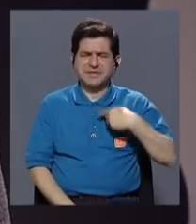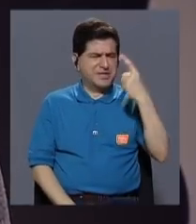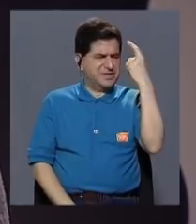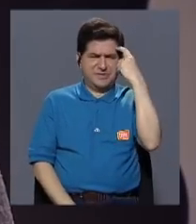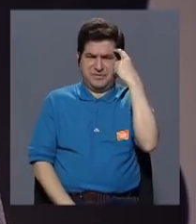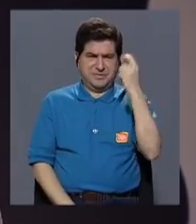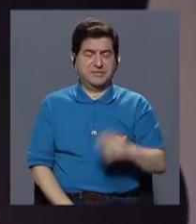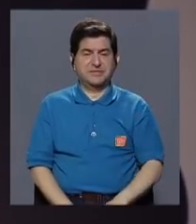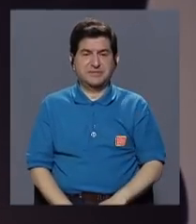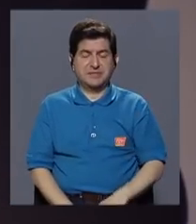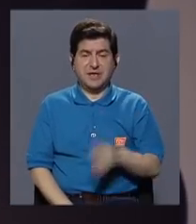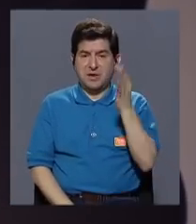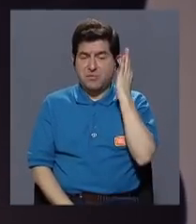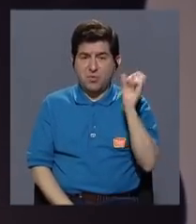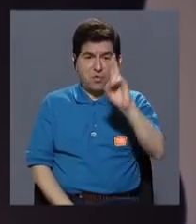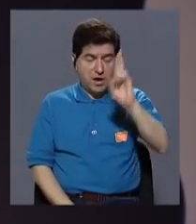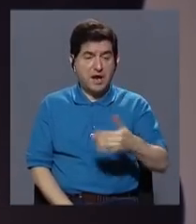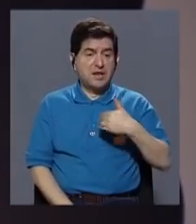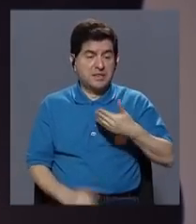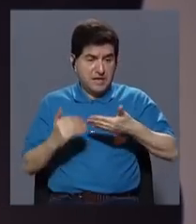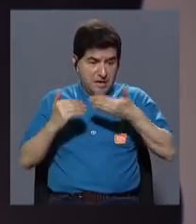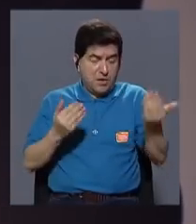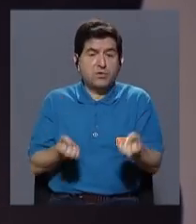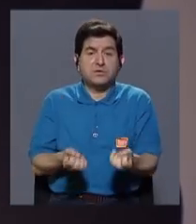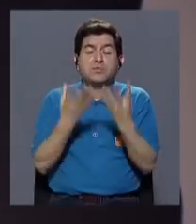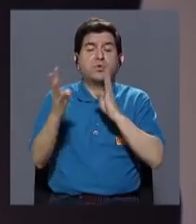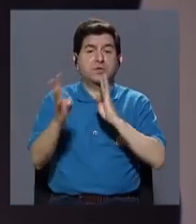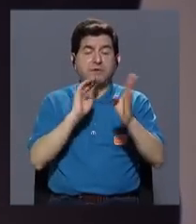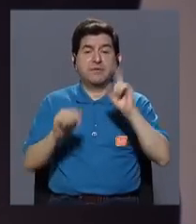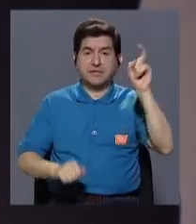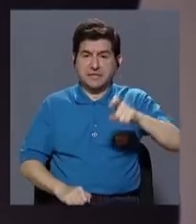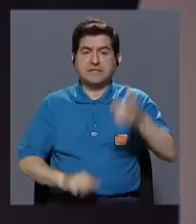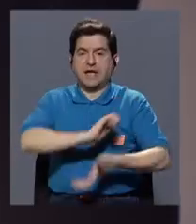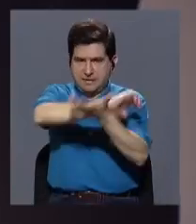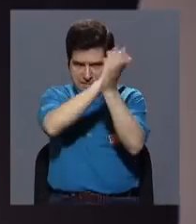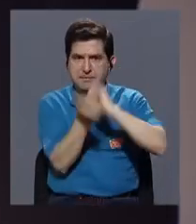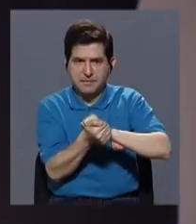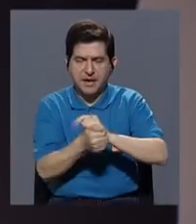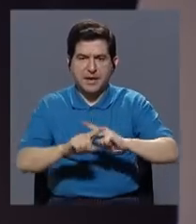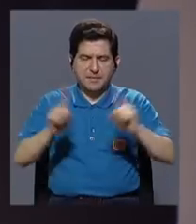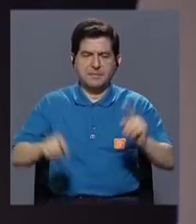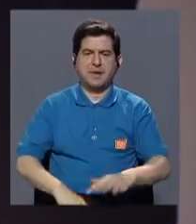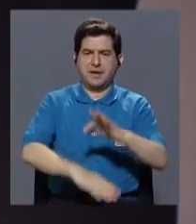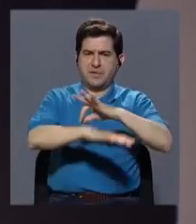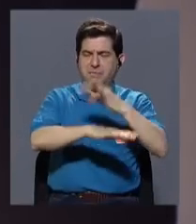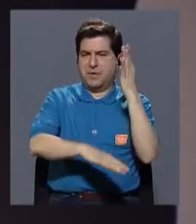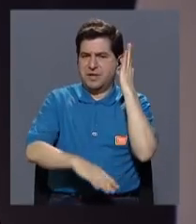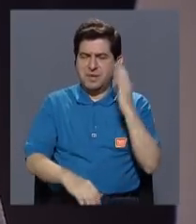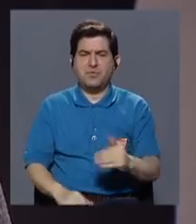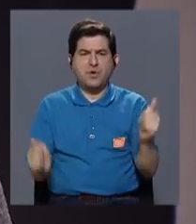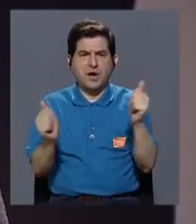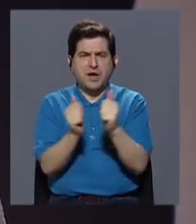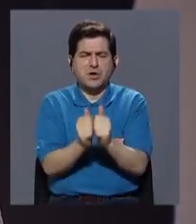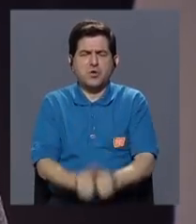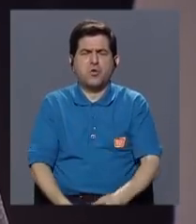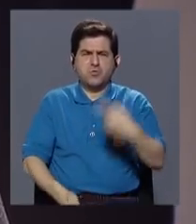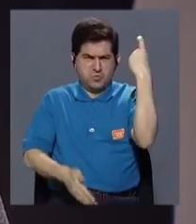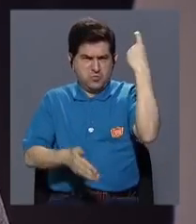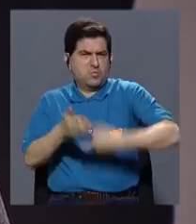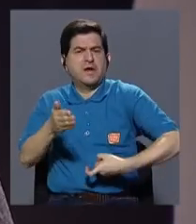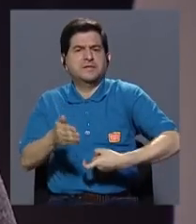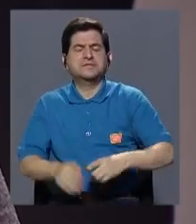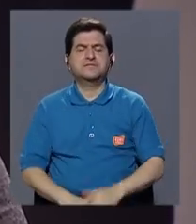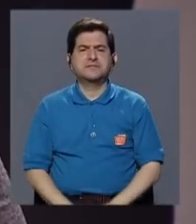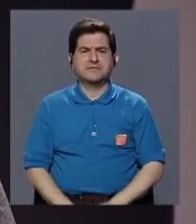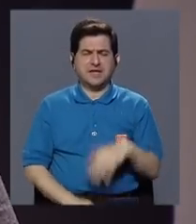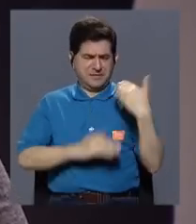bueno si ser mujer en costa rica tiene muchísimas cosas de las que hay que hablar para que cambie pero a pesar de eso la piel de mujer está hecha con casa que con cuero es súper